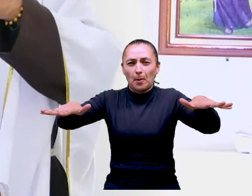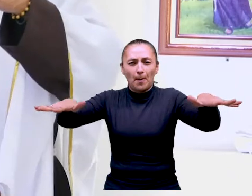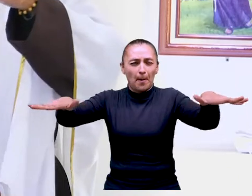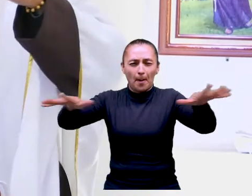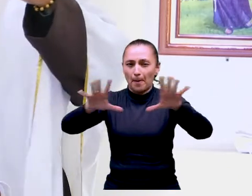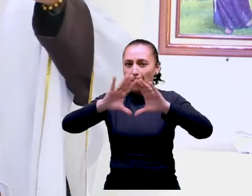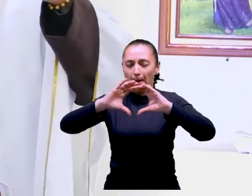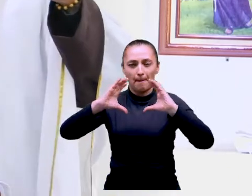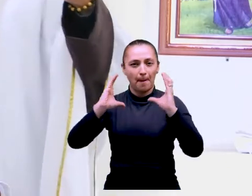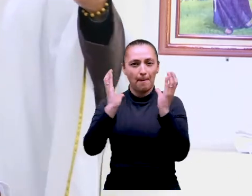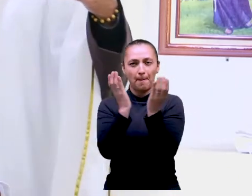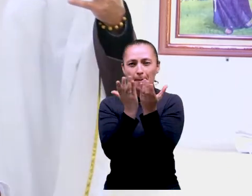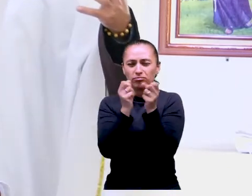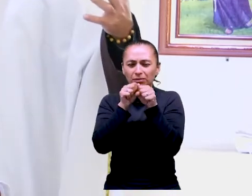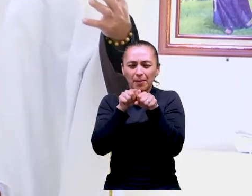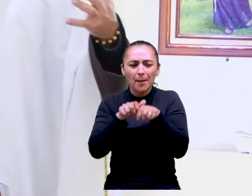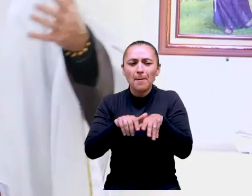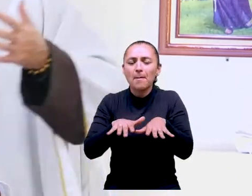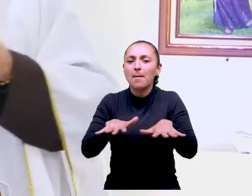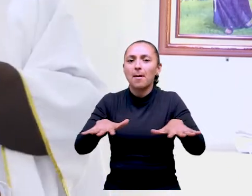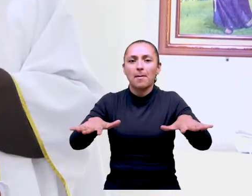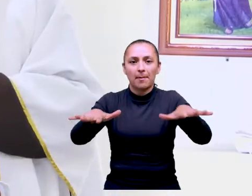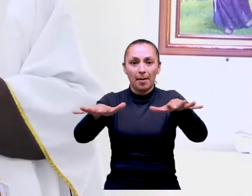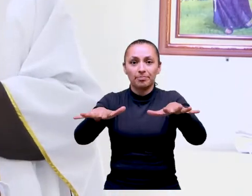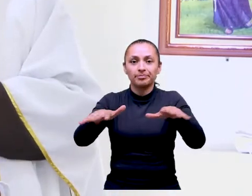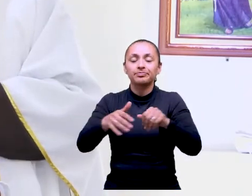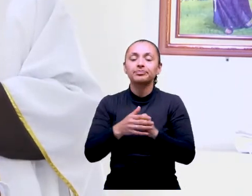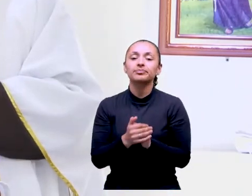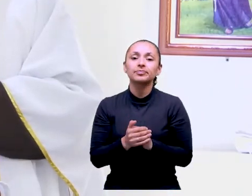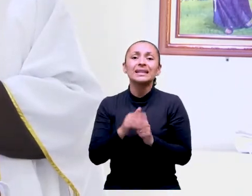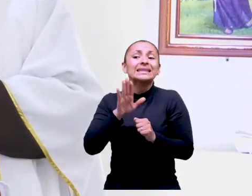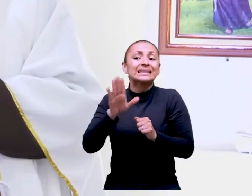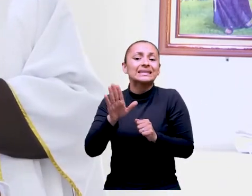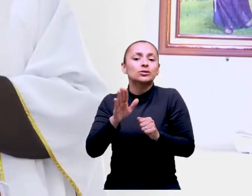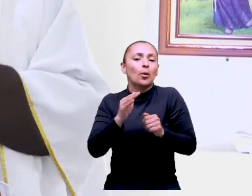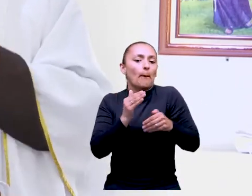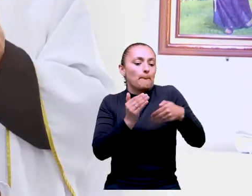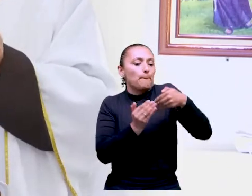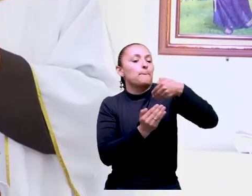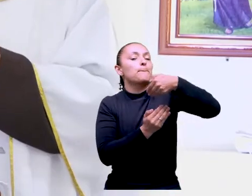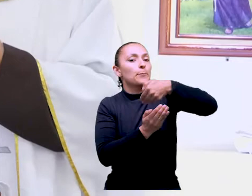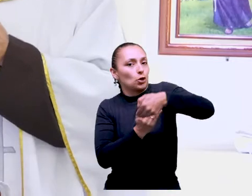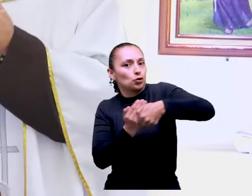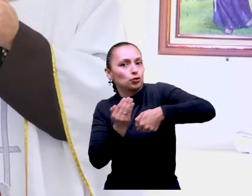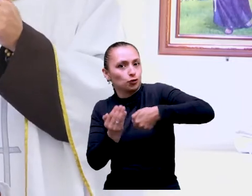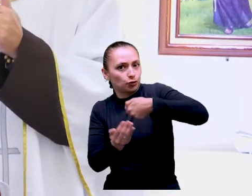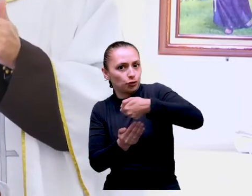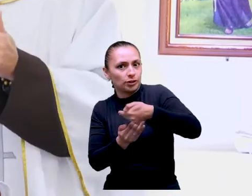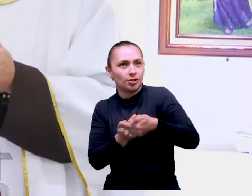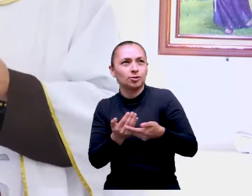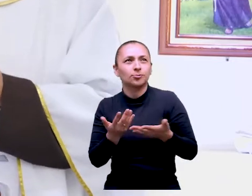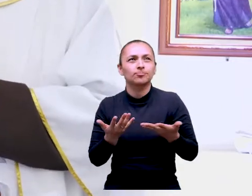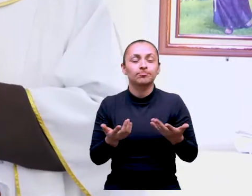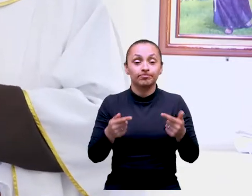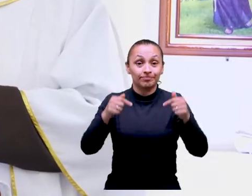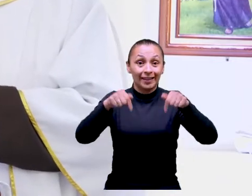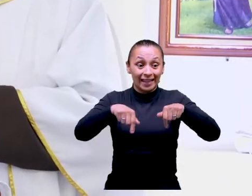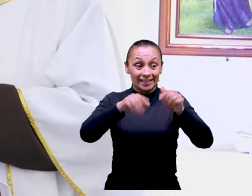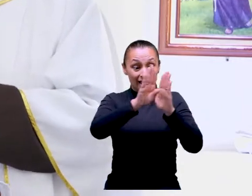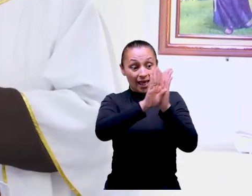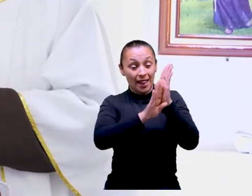extendiendo por todo el mundo y ha ido teniendo un proceso